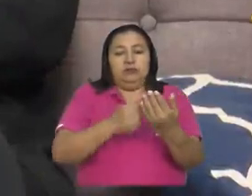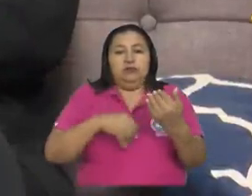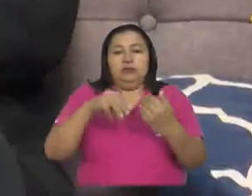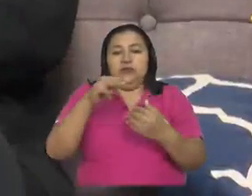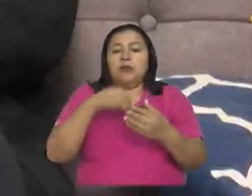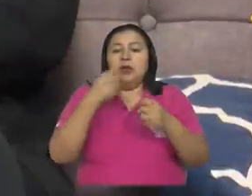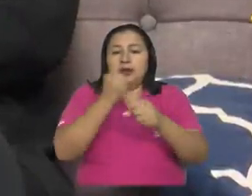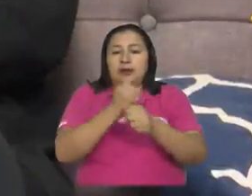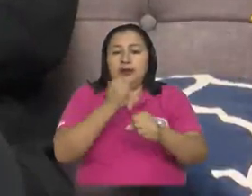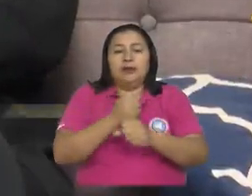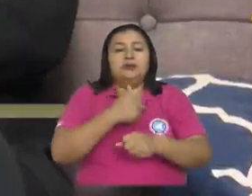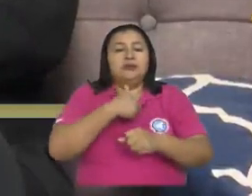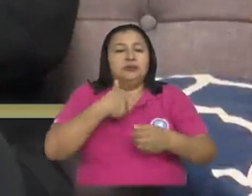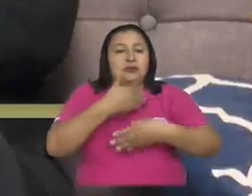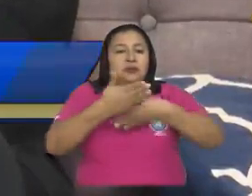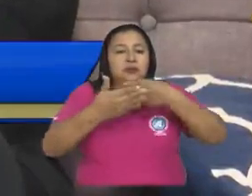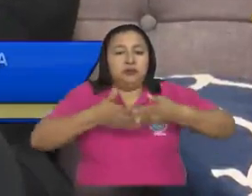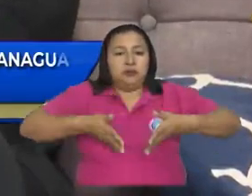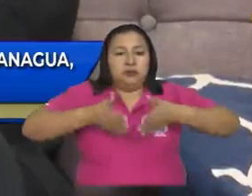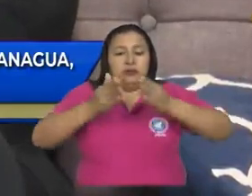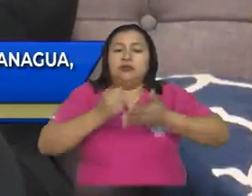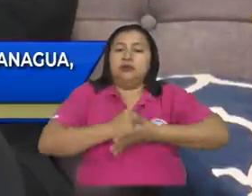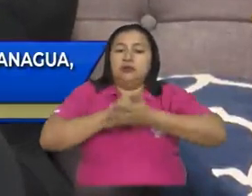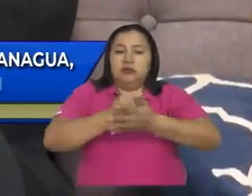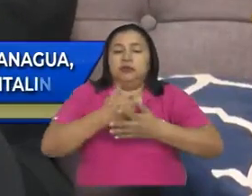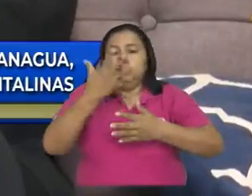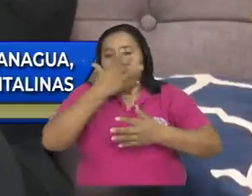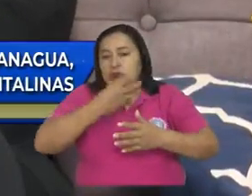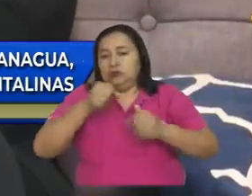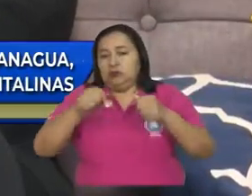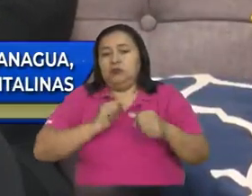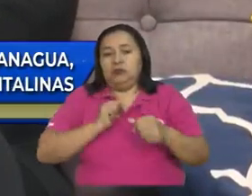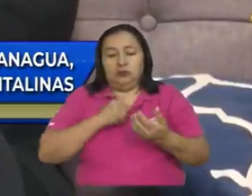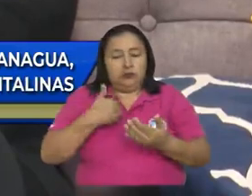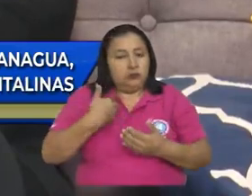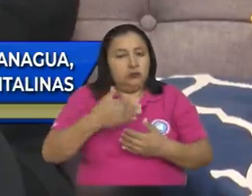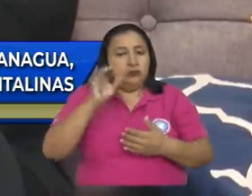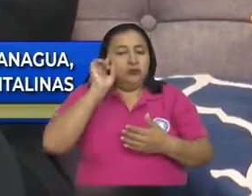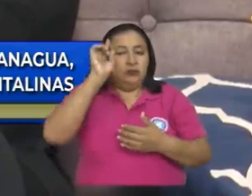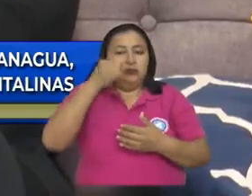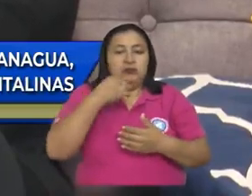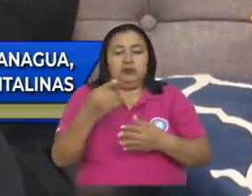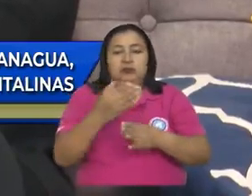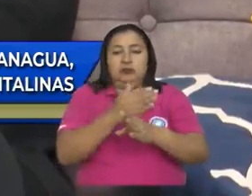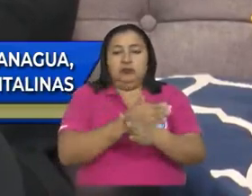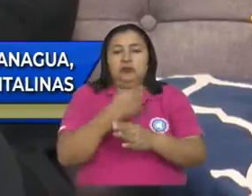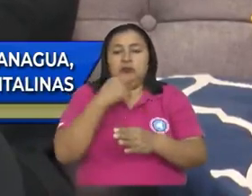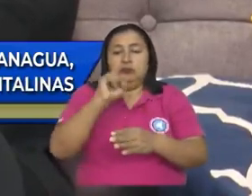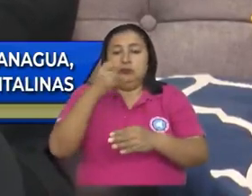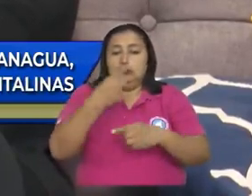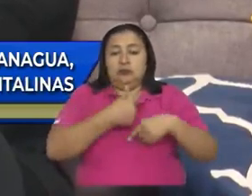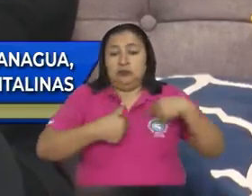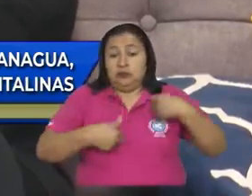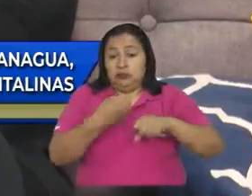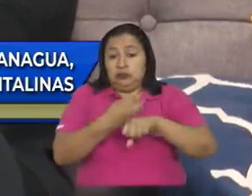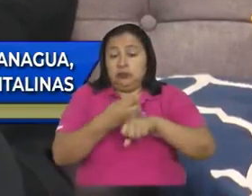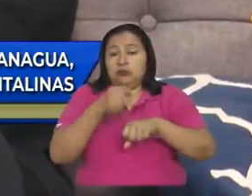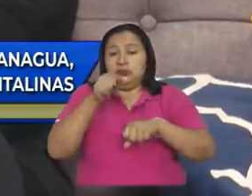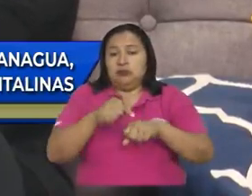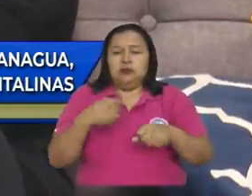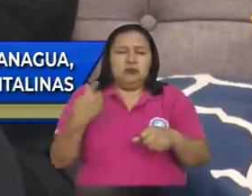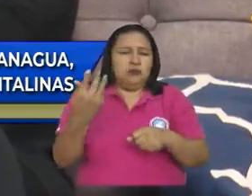es para ejecutarse, y eso trae bienestar, trae belleza, trae progreso, como dice nuestro vicealcalde. Entonces es todo